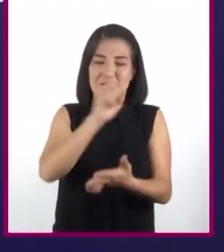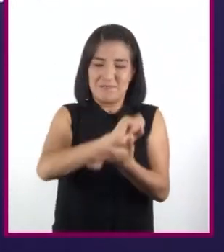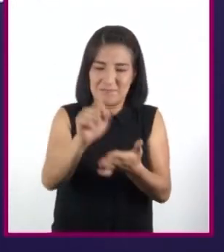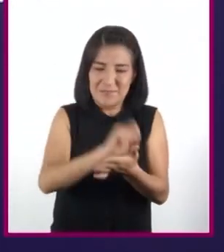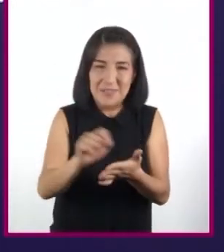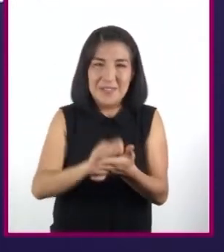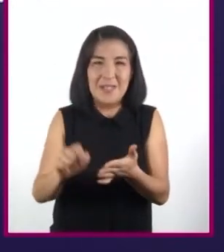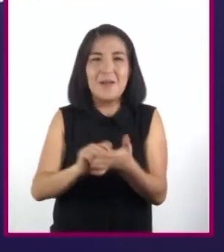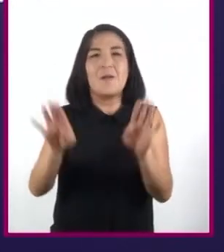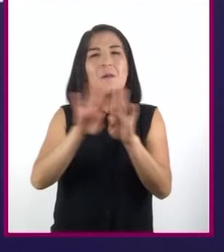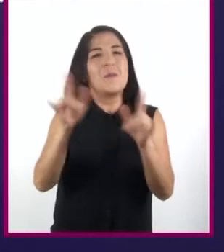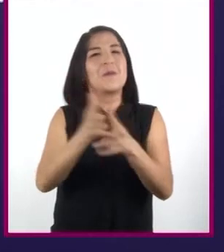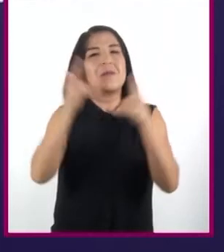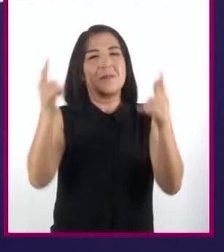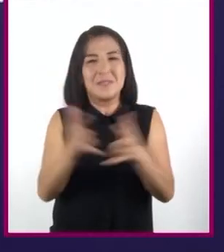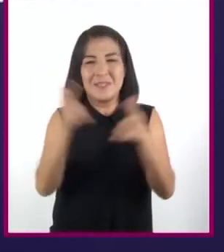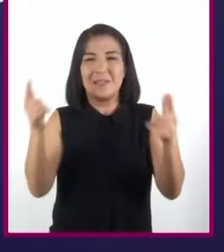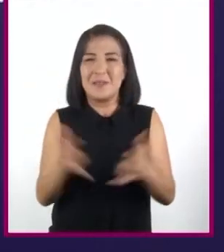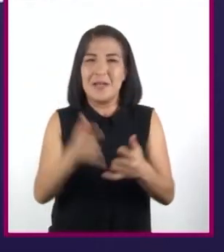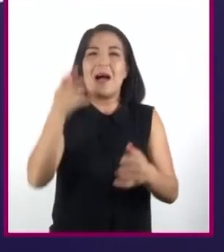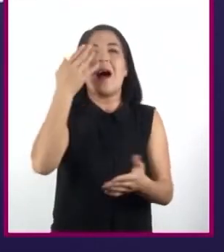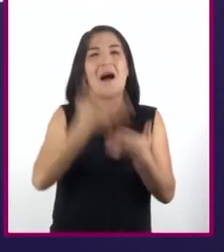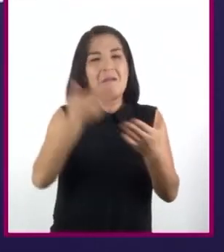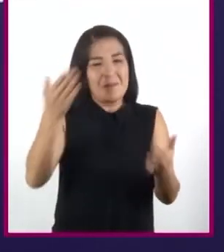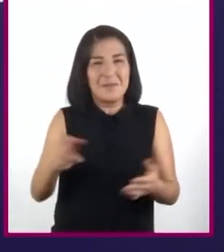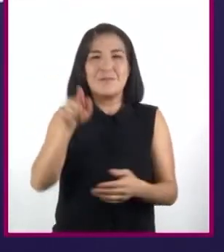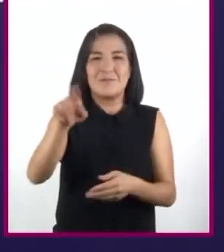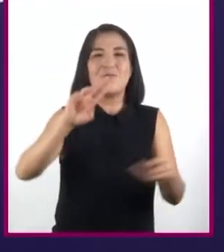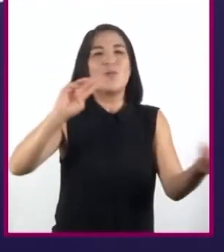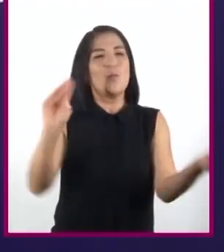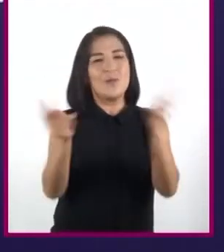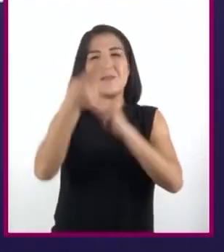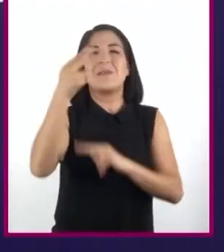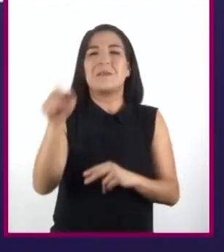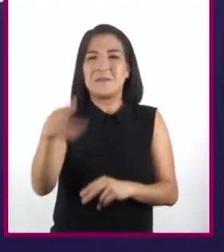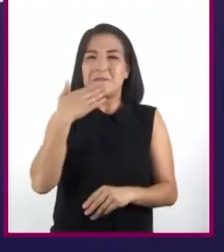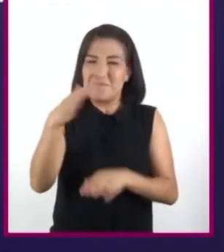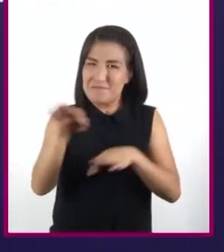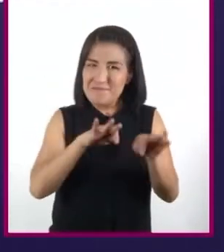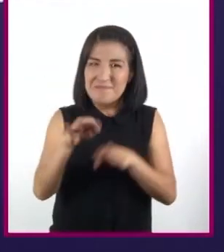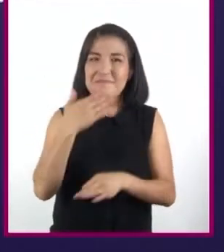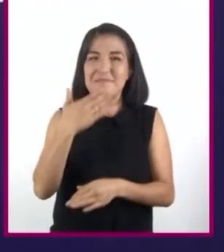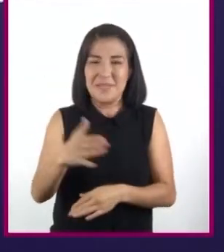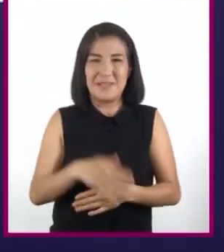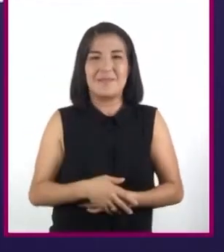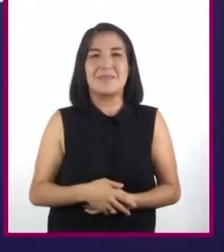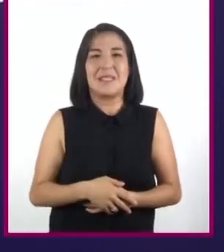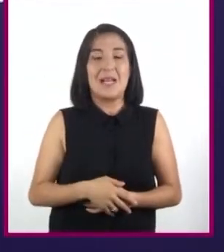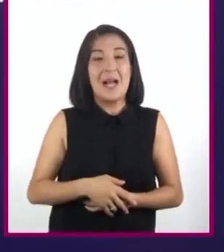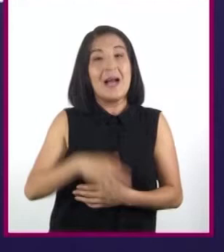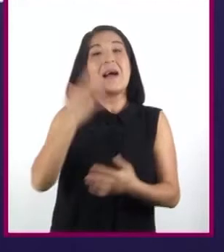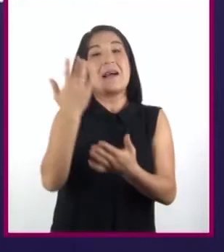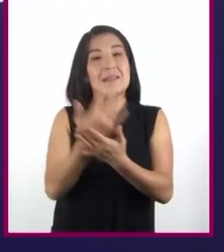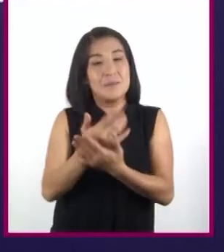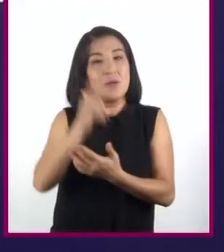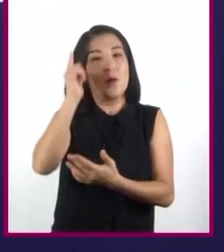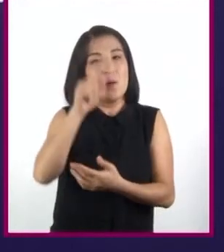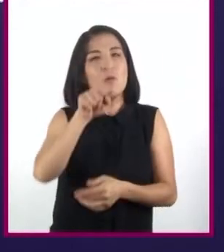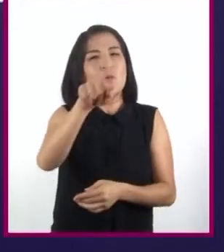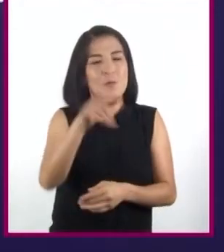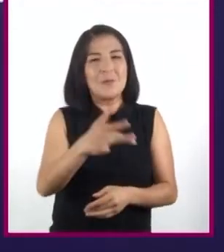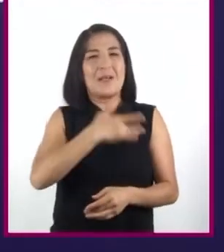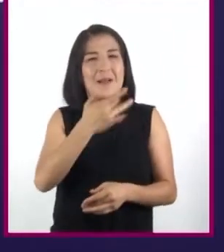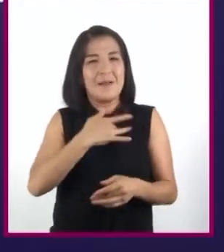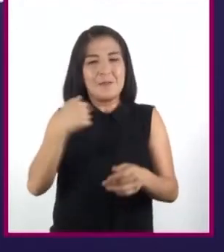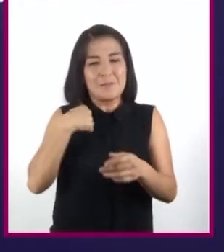narrativa, su obra tiene un espacio en las letras universales. Muy bien, espero que vaya teniendo sentido lo que